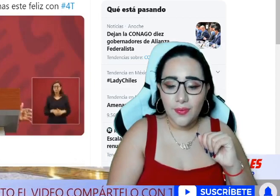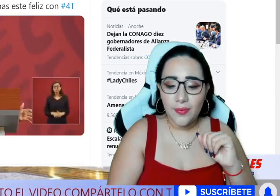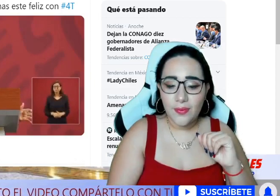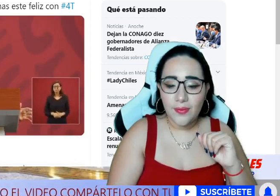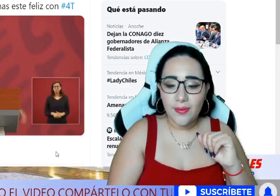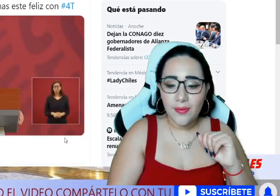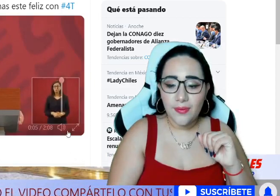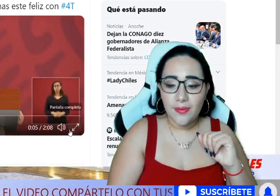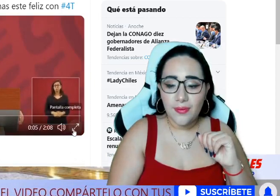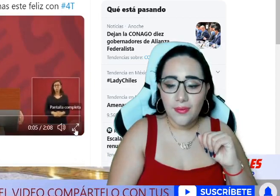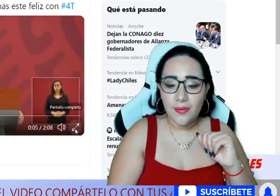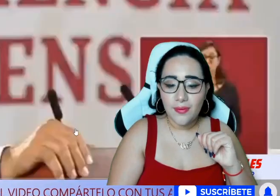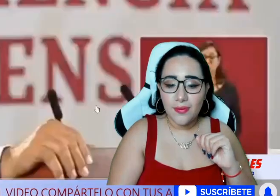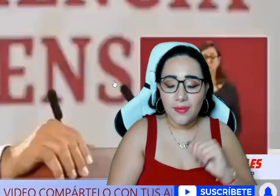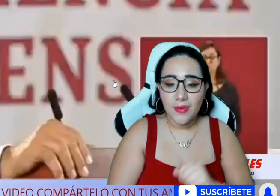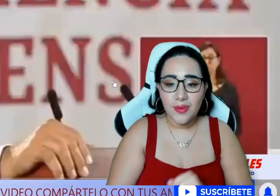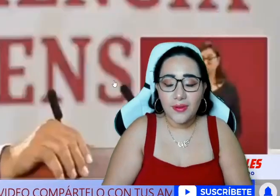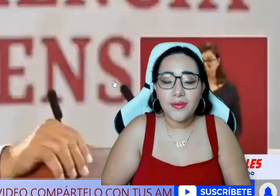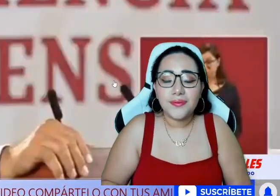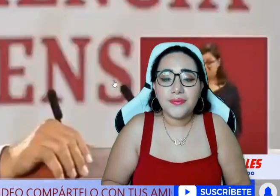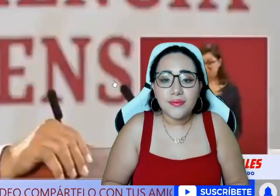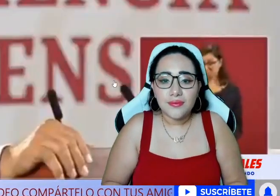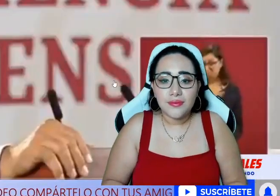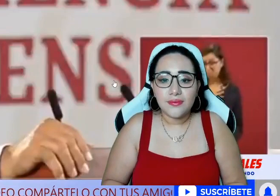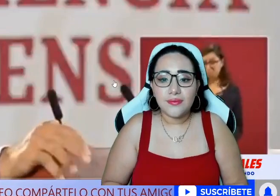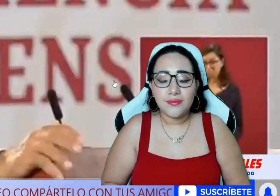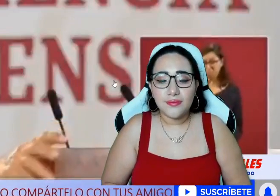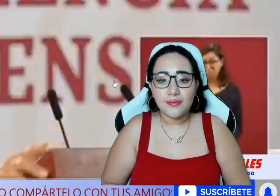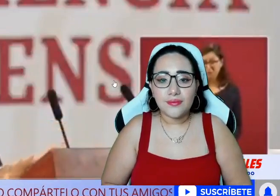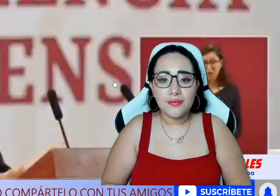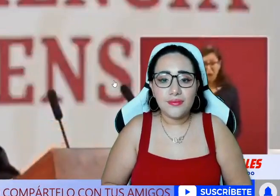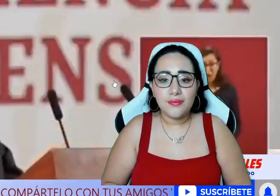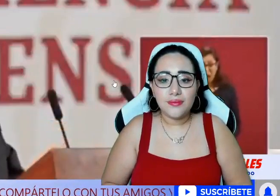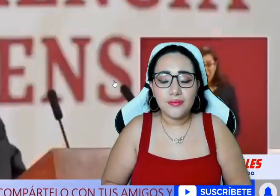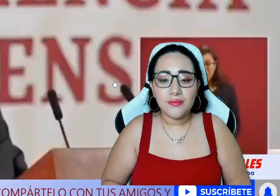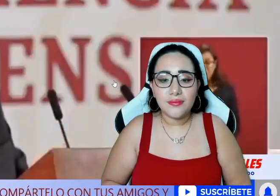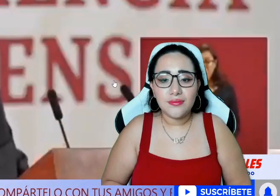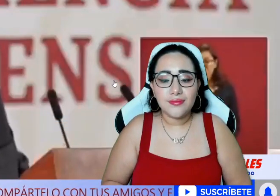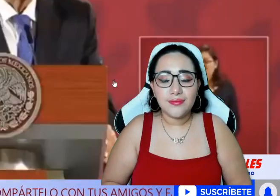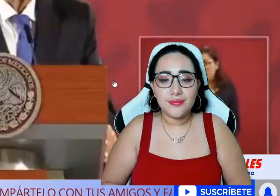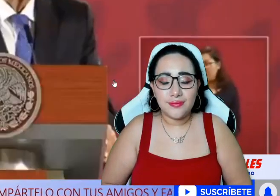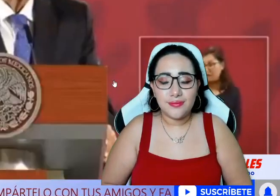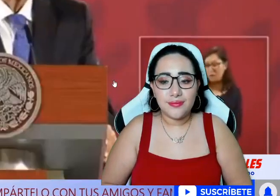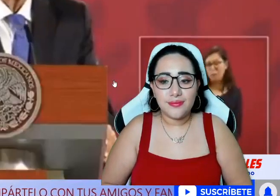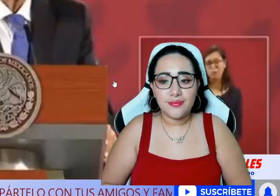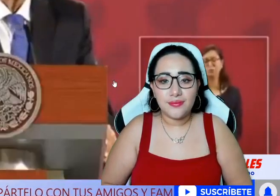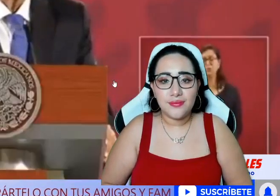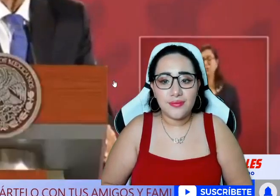no veo yo nada extraño